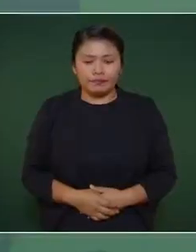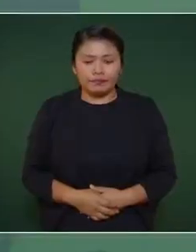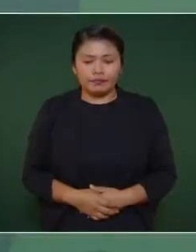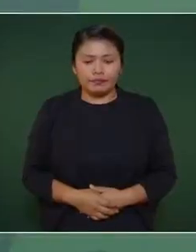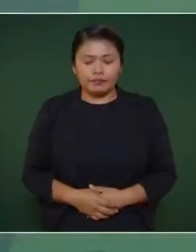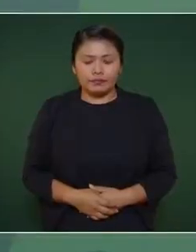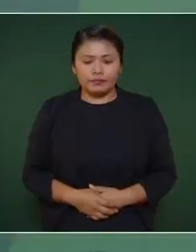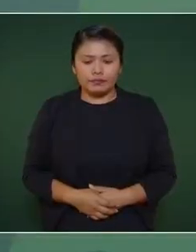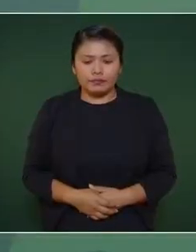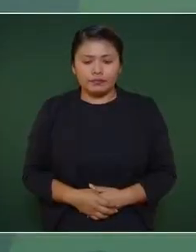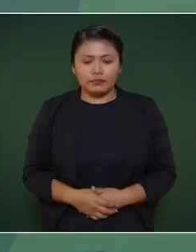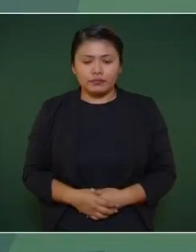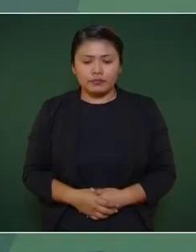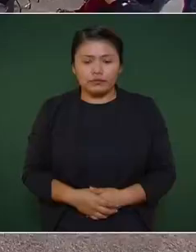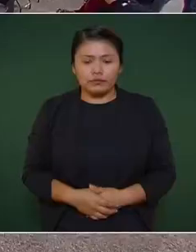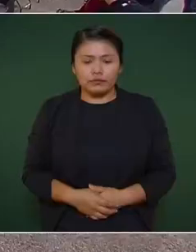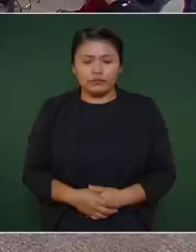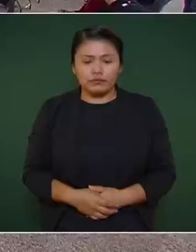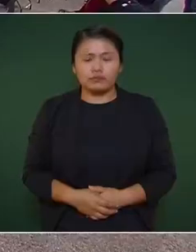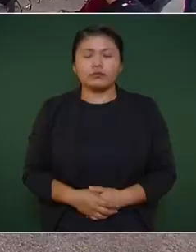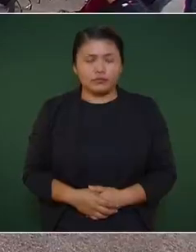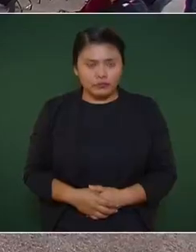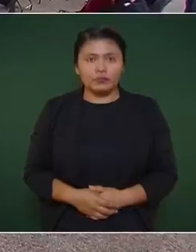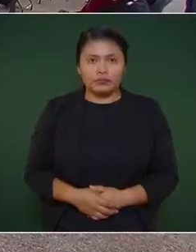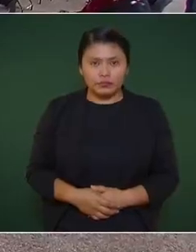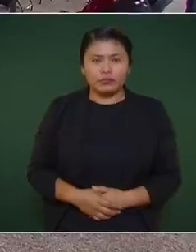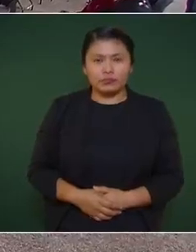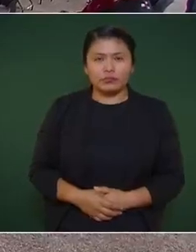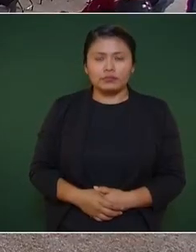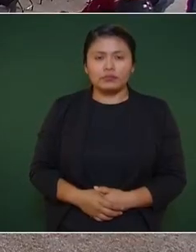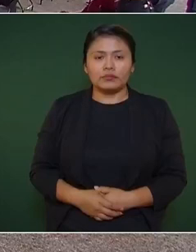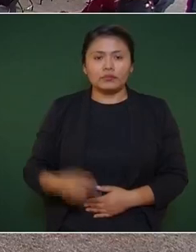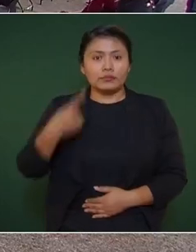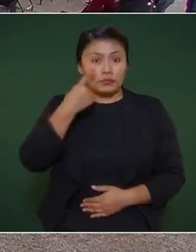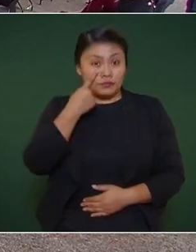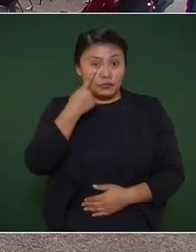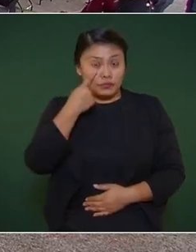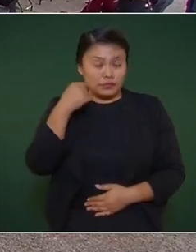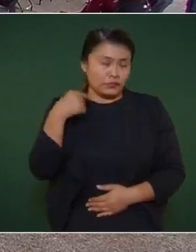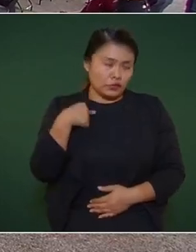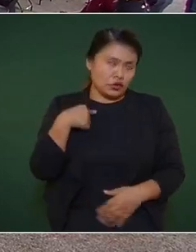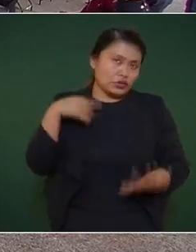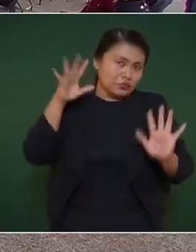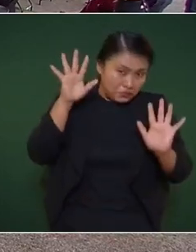por el tema de la austeridad, ¿no? Que... Sí, yo, de manera figurada,